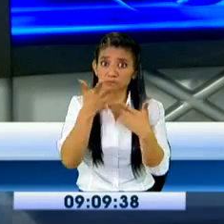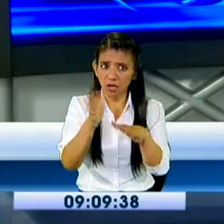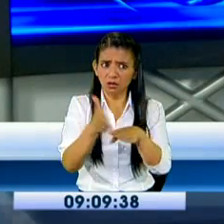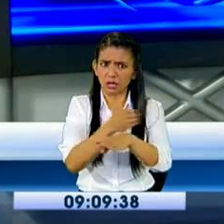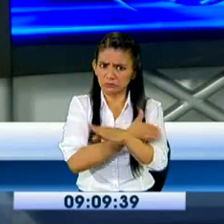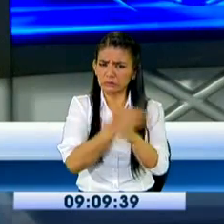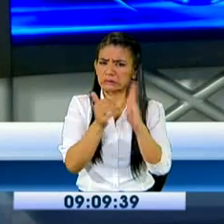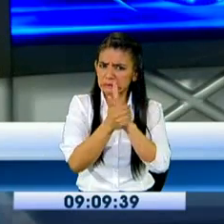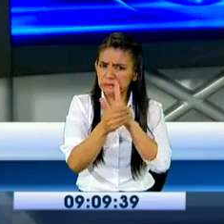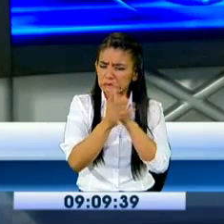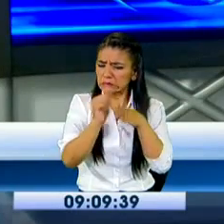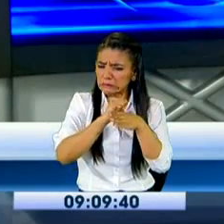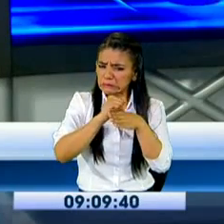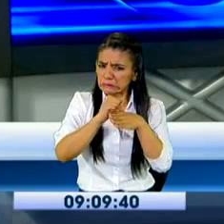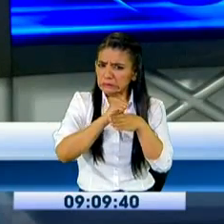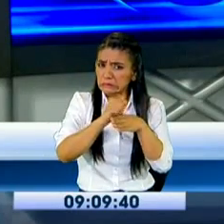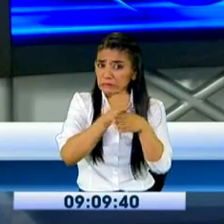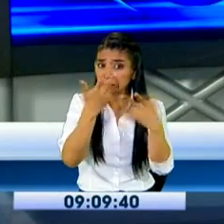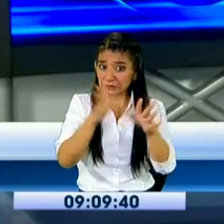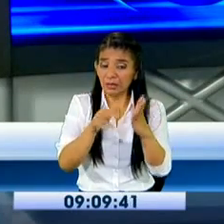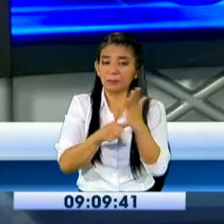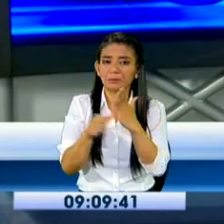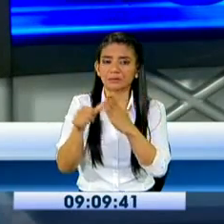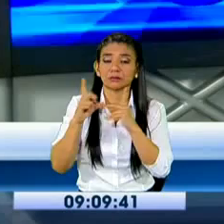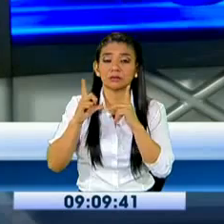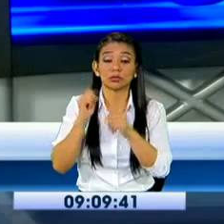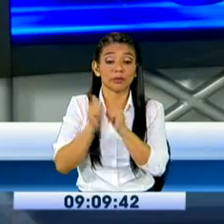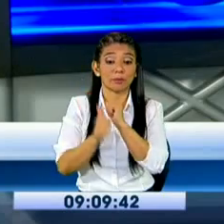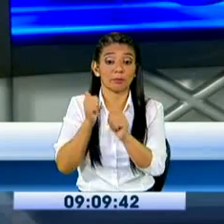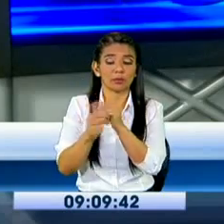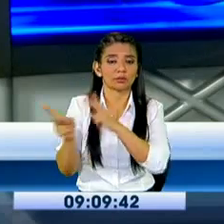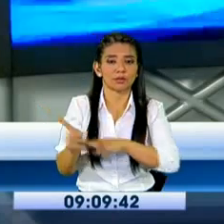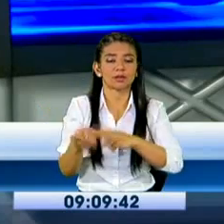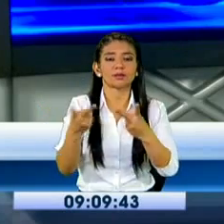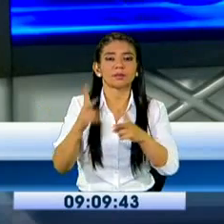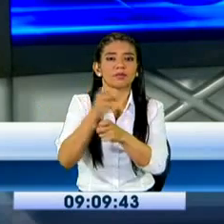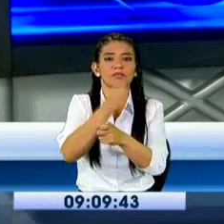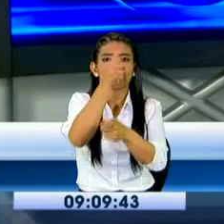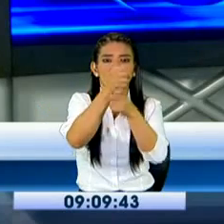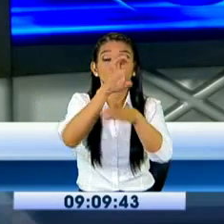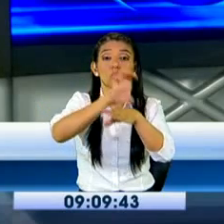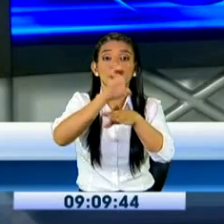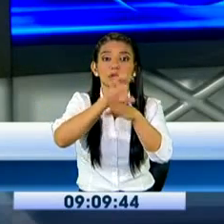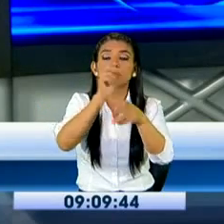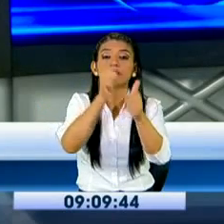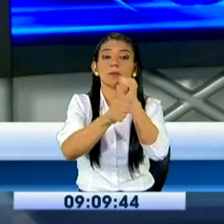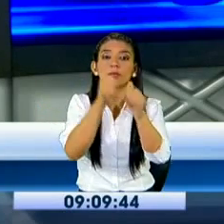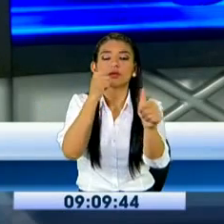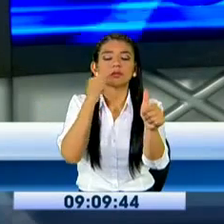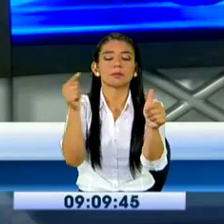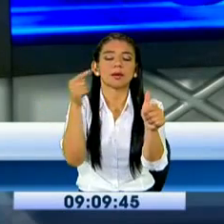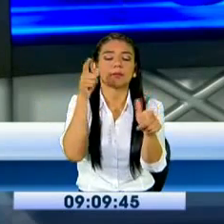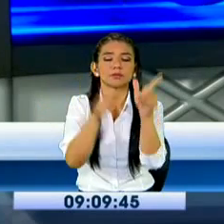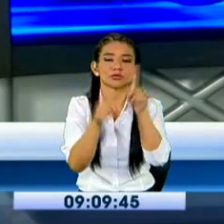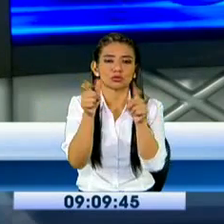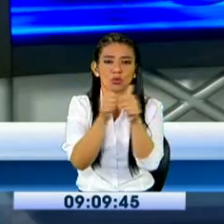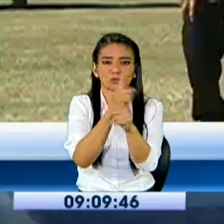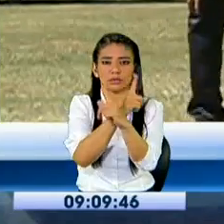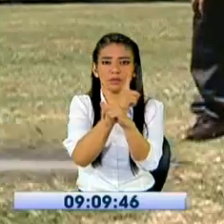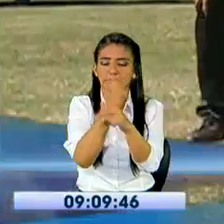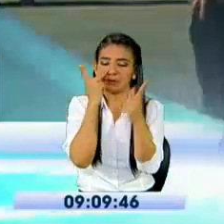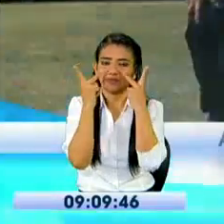fuertes entrenamientos y han contado con el apoyo del Ministerio de Deporte y la Federación Ecuatoriana de Deportes para personas con discapacidad visual.